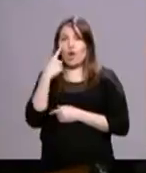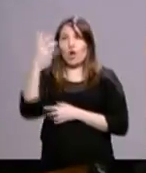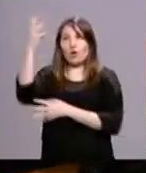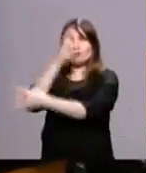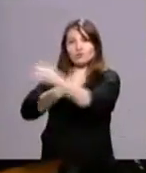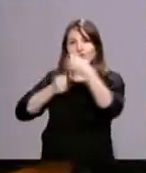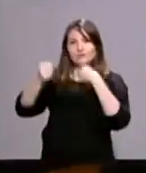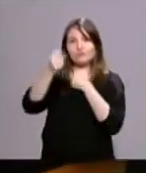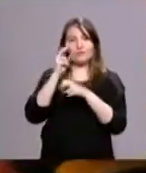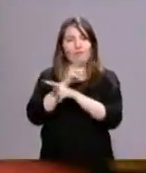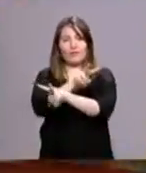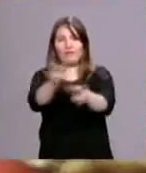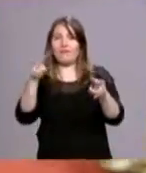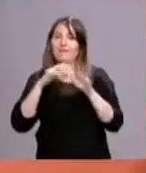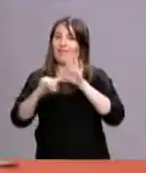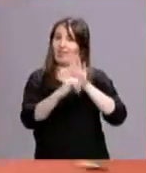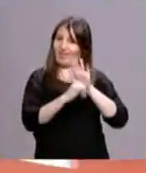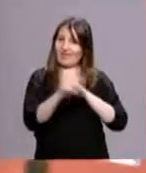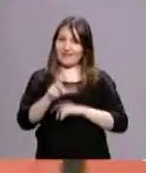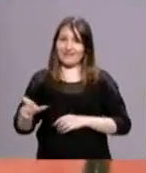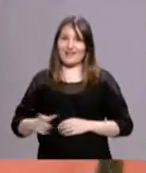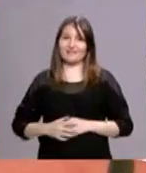visión acercarnos a todos los hombres.